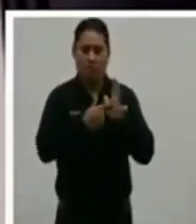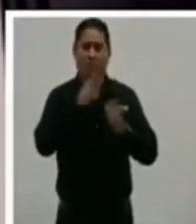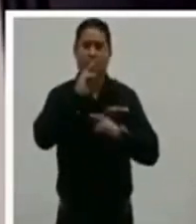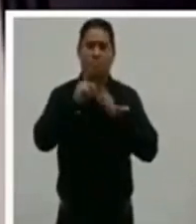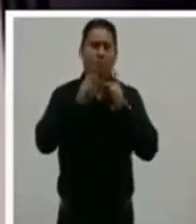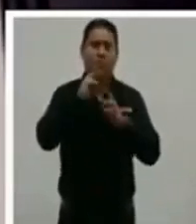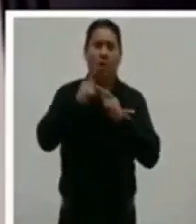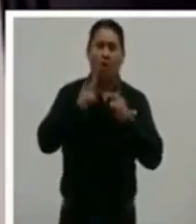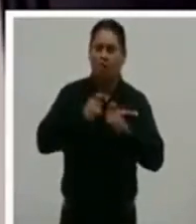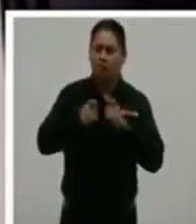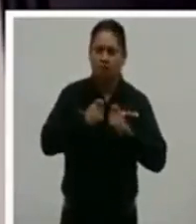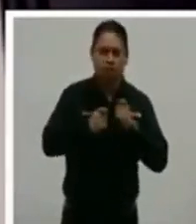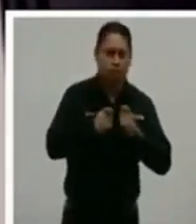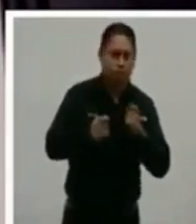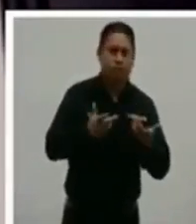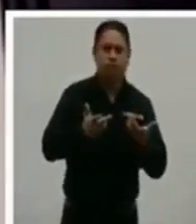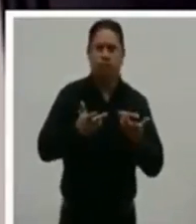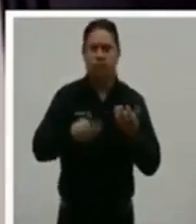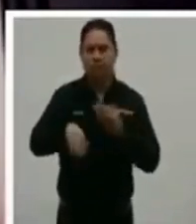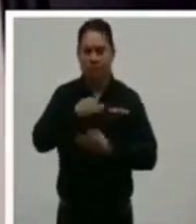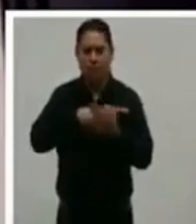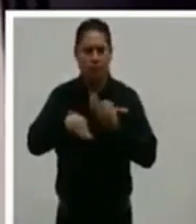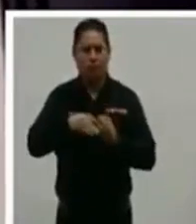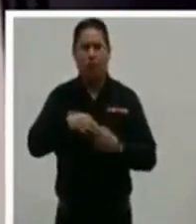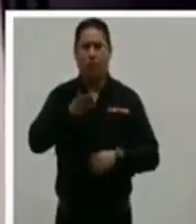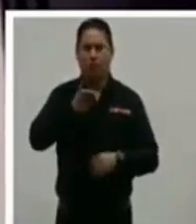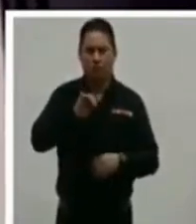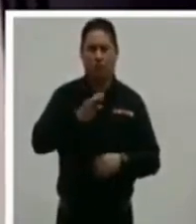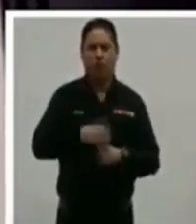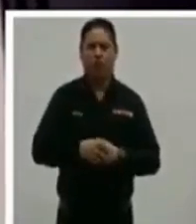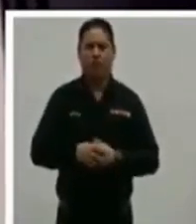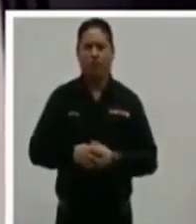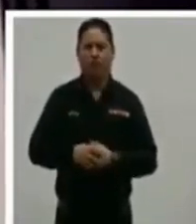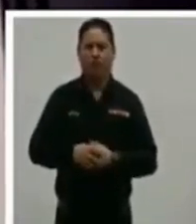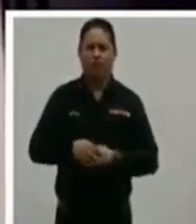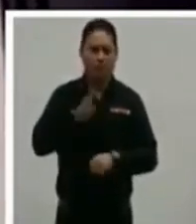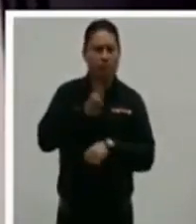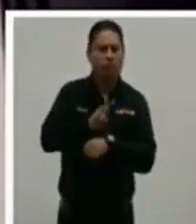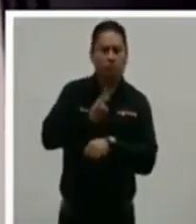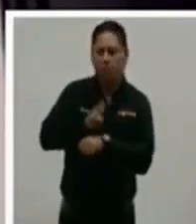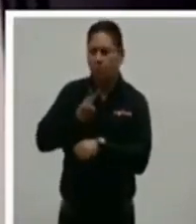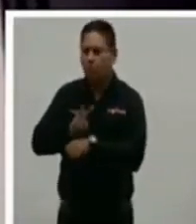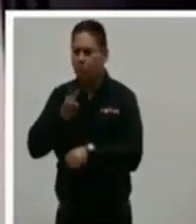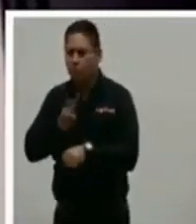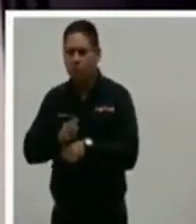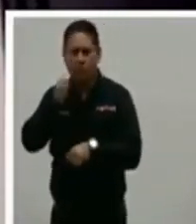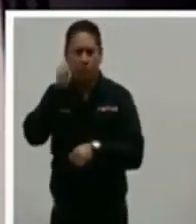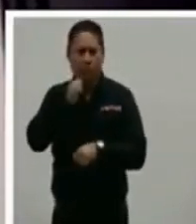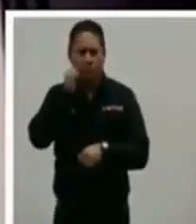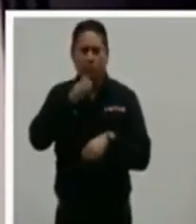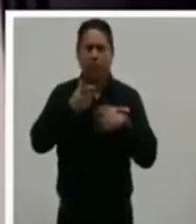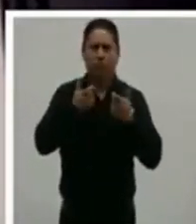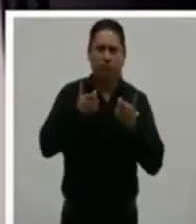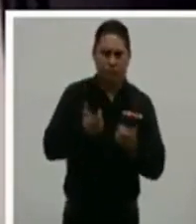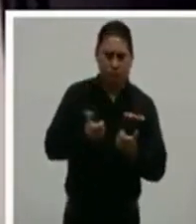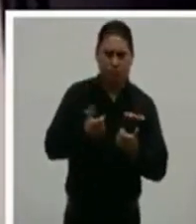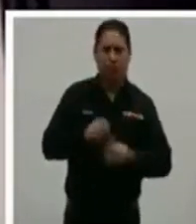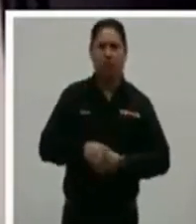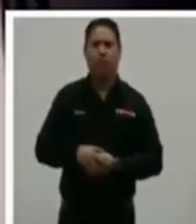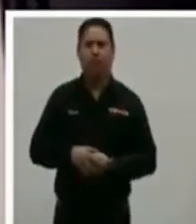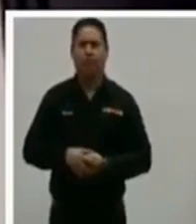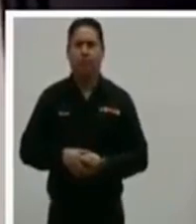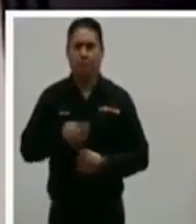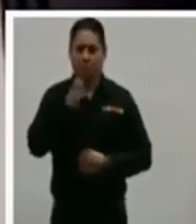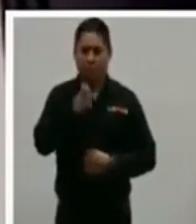la gestión presupuestaria y por consecuente velar por la sostenibilidad fiscal. Es decir,